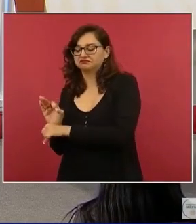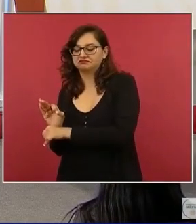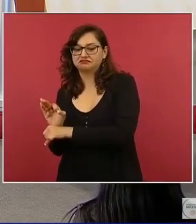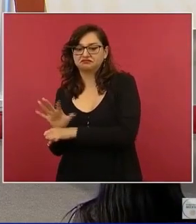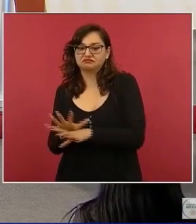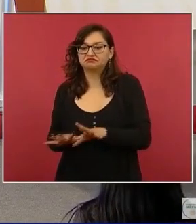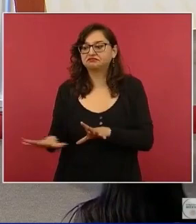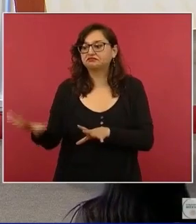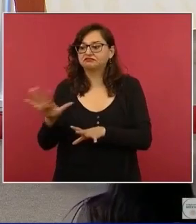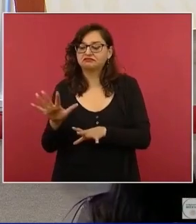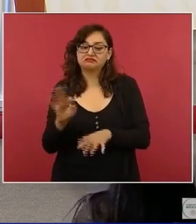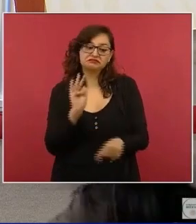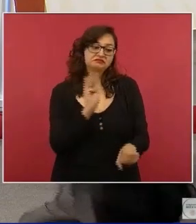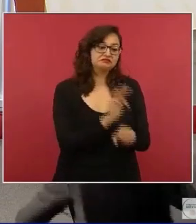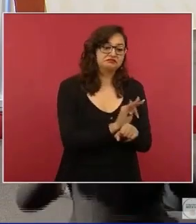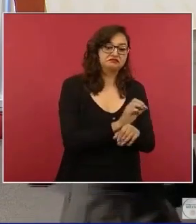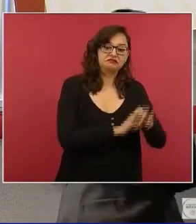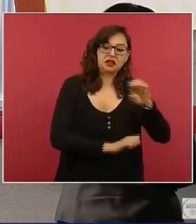Muy bien.